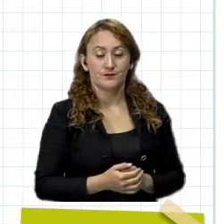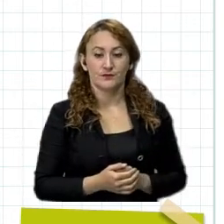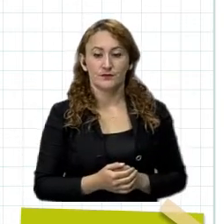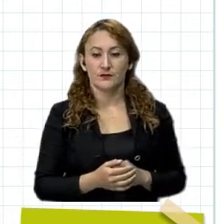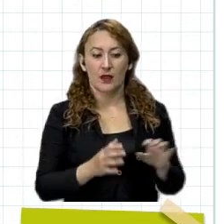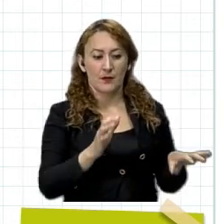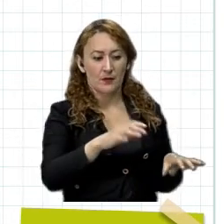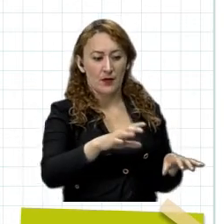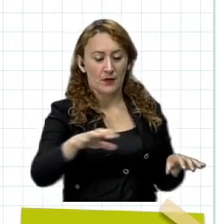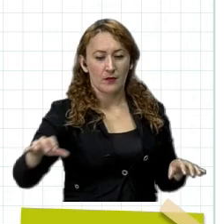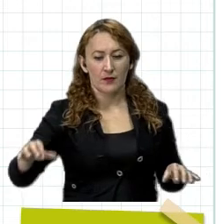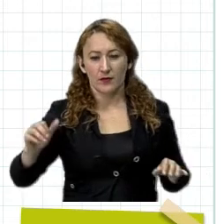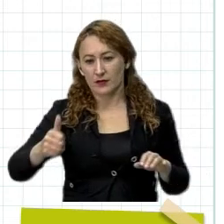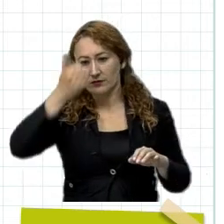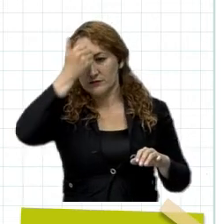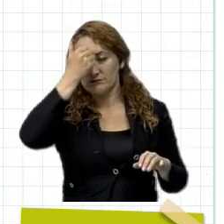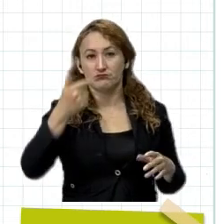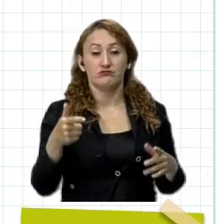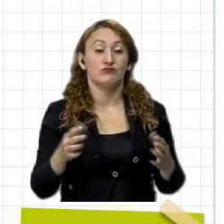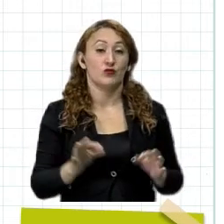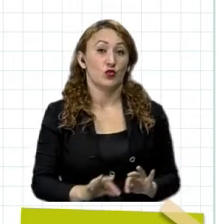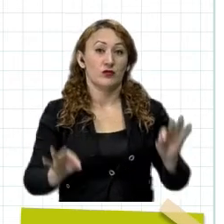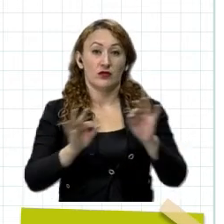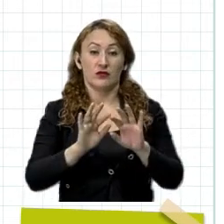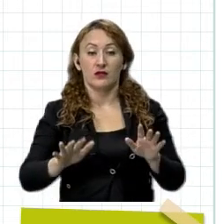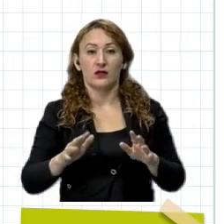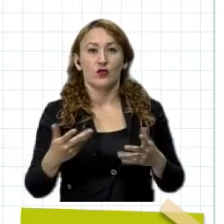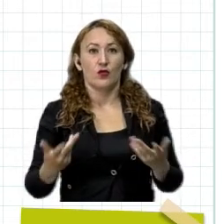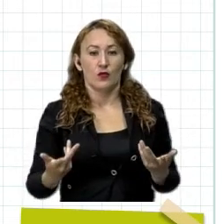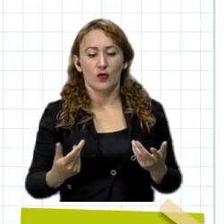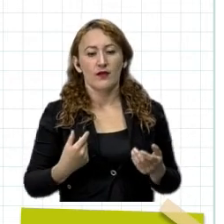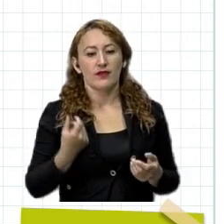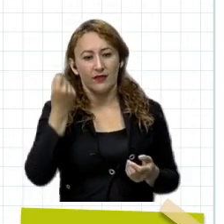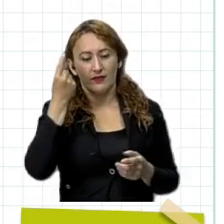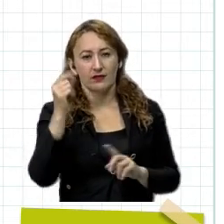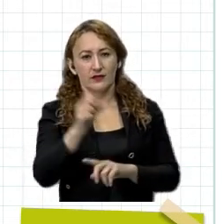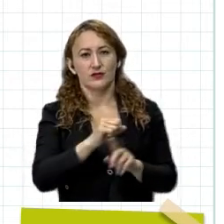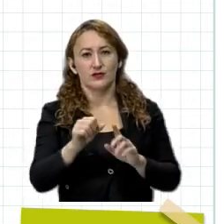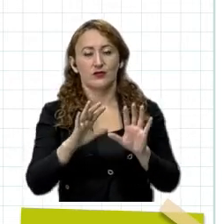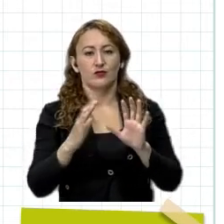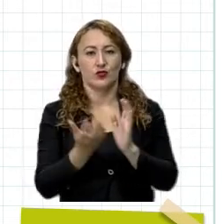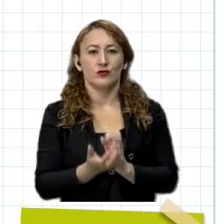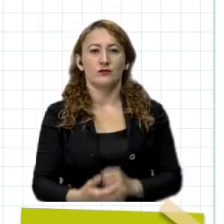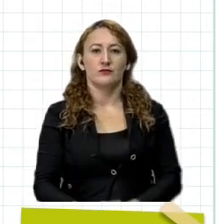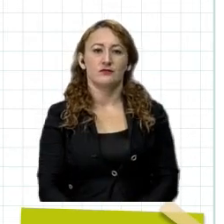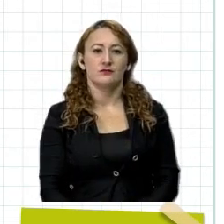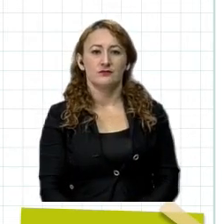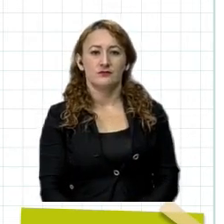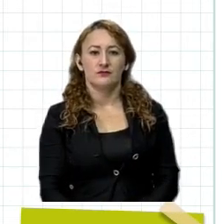interseccionalidad es un paradigma muy importante para entender la complejidad del mundo social.